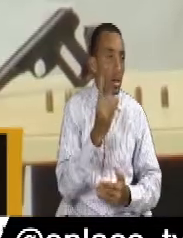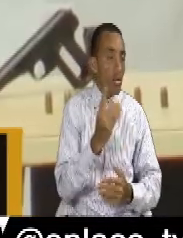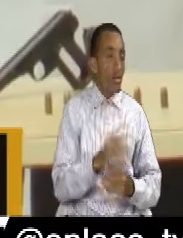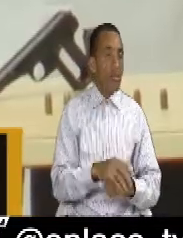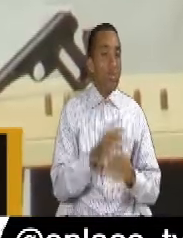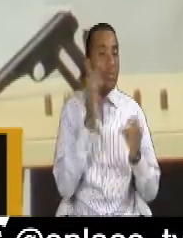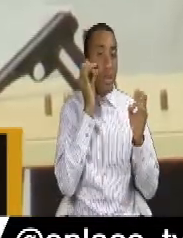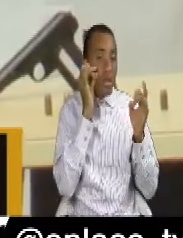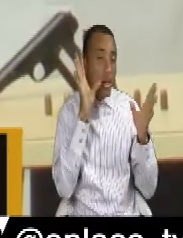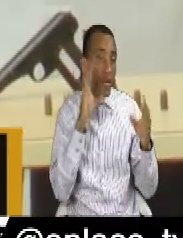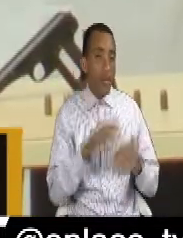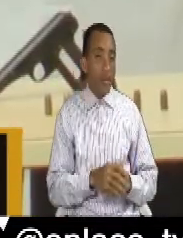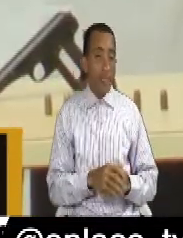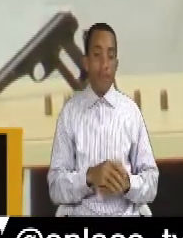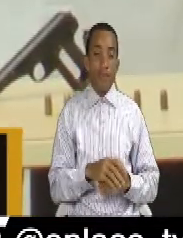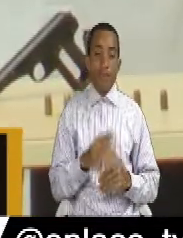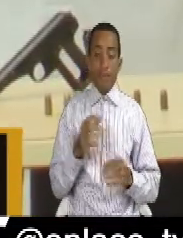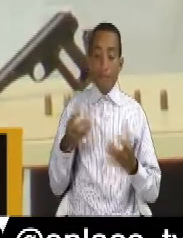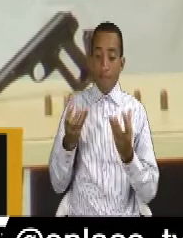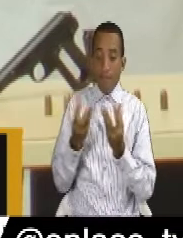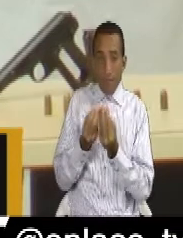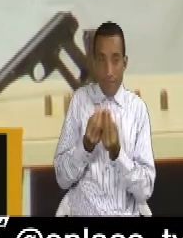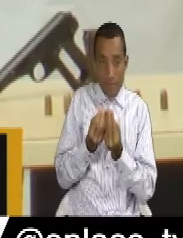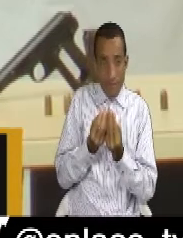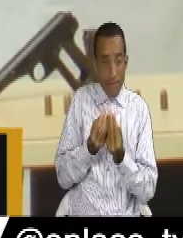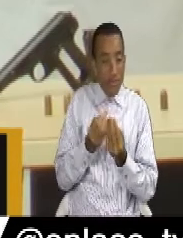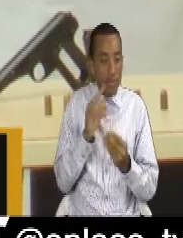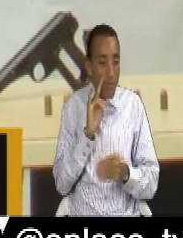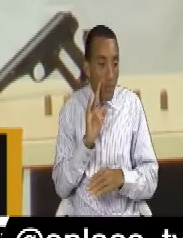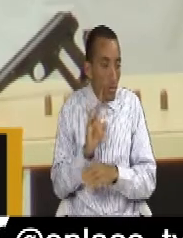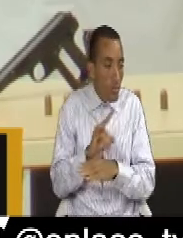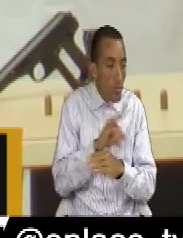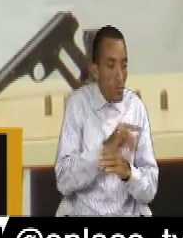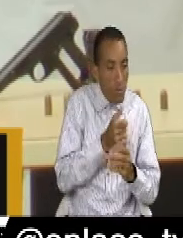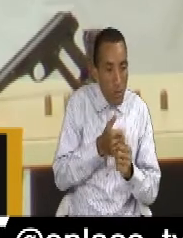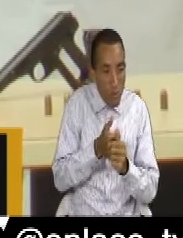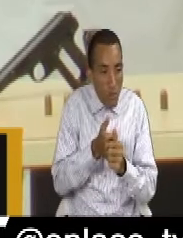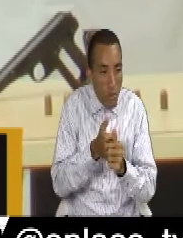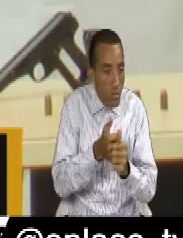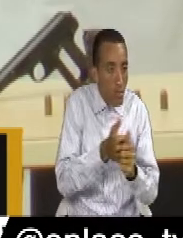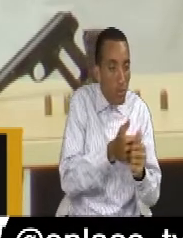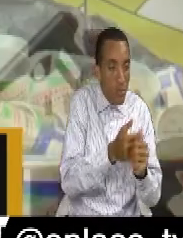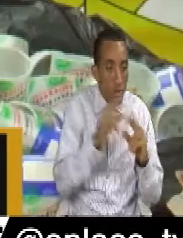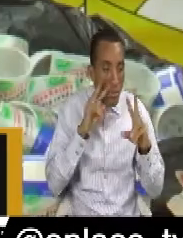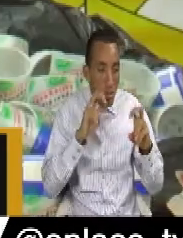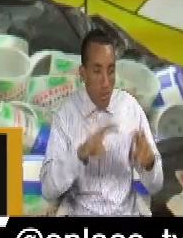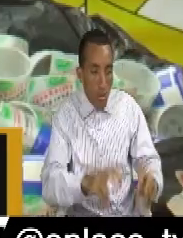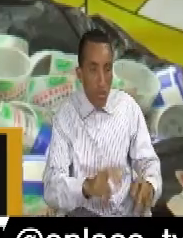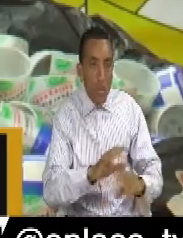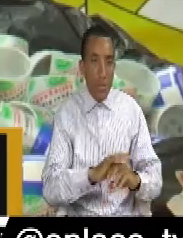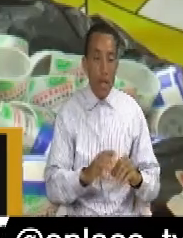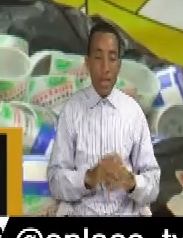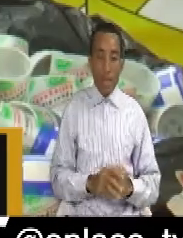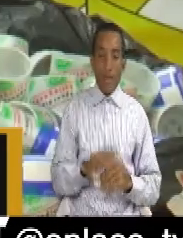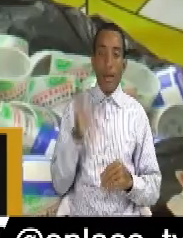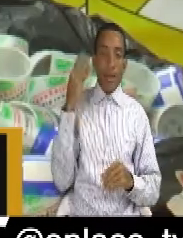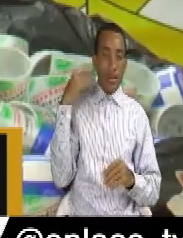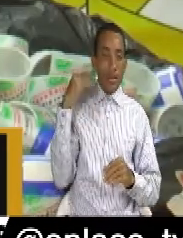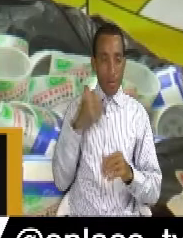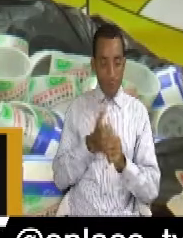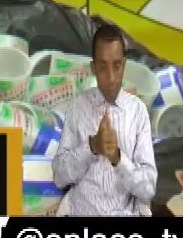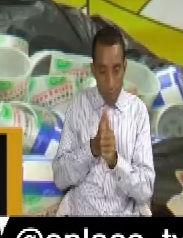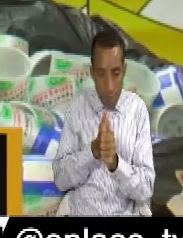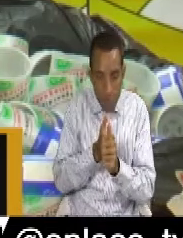tragedia. Los entes investigadores llegaron hasta la vivienda donde se estaba fabricando el licor adulterado luego de un trabajo de seguimiento que